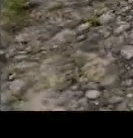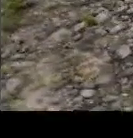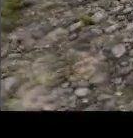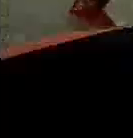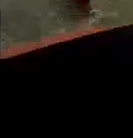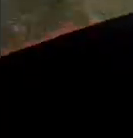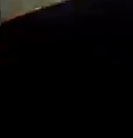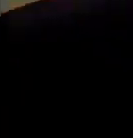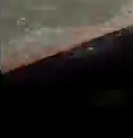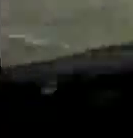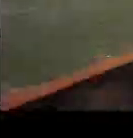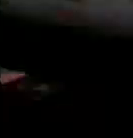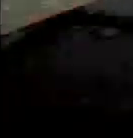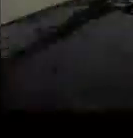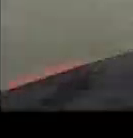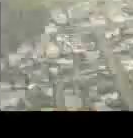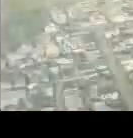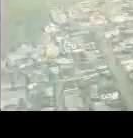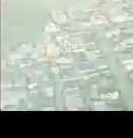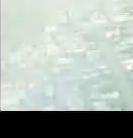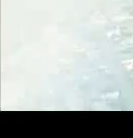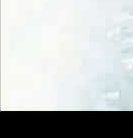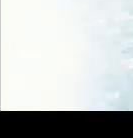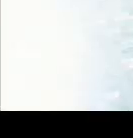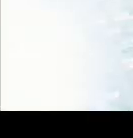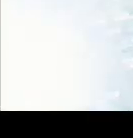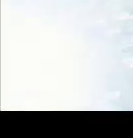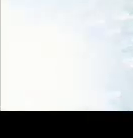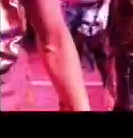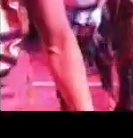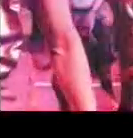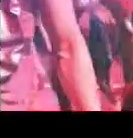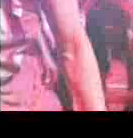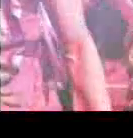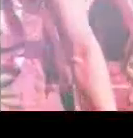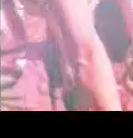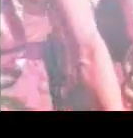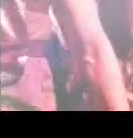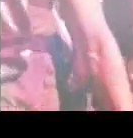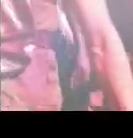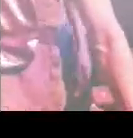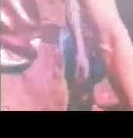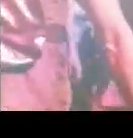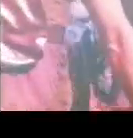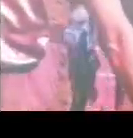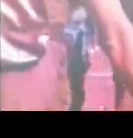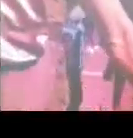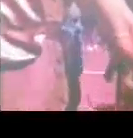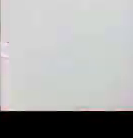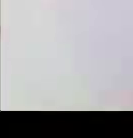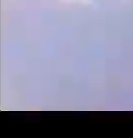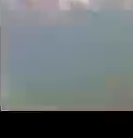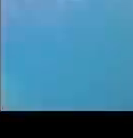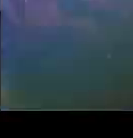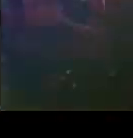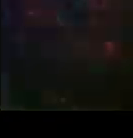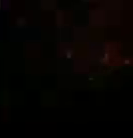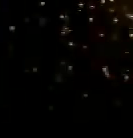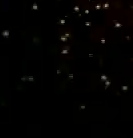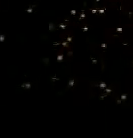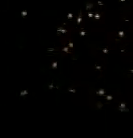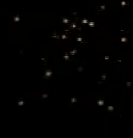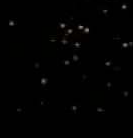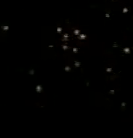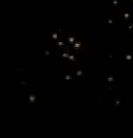Aventura. Del 16 de junio al 3 de julio, forma parte de nuestras bodas de oro.